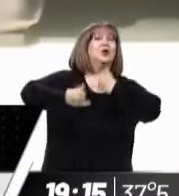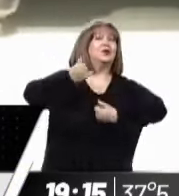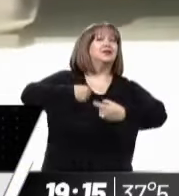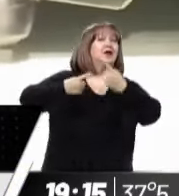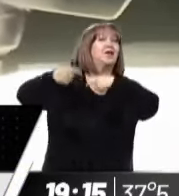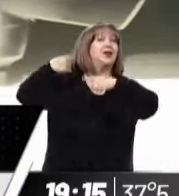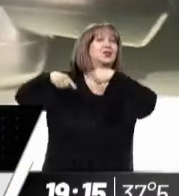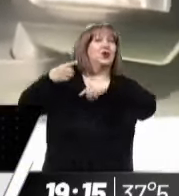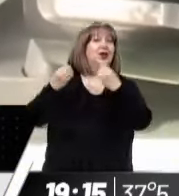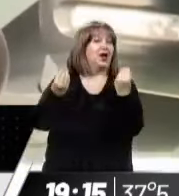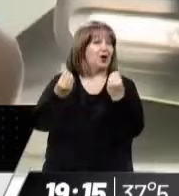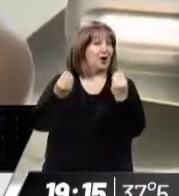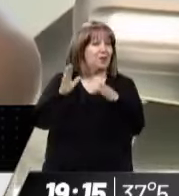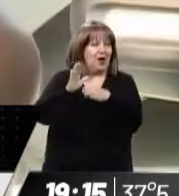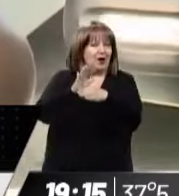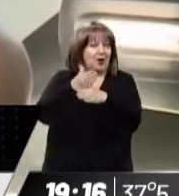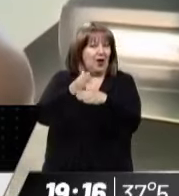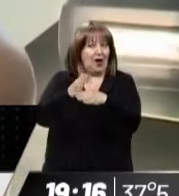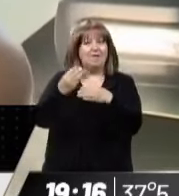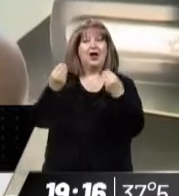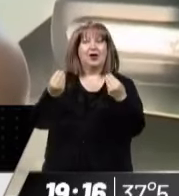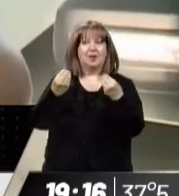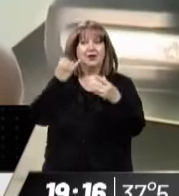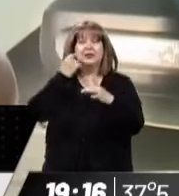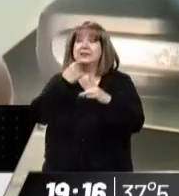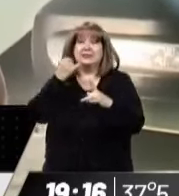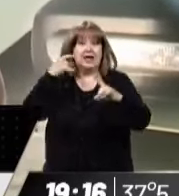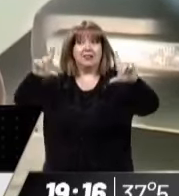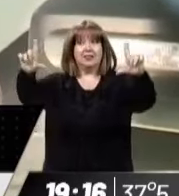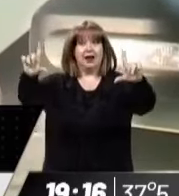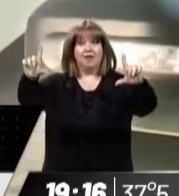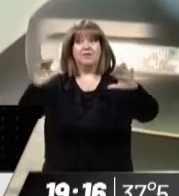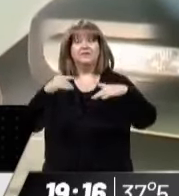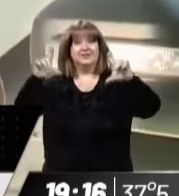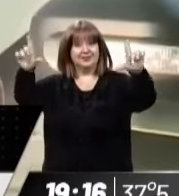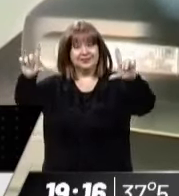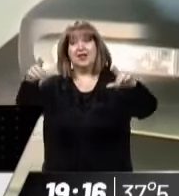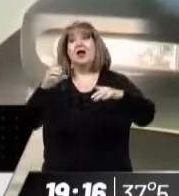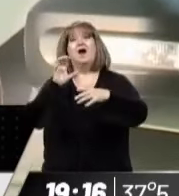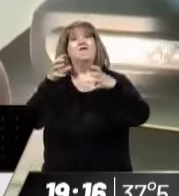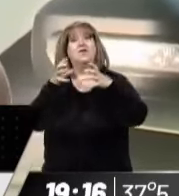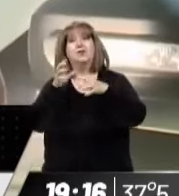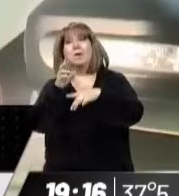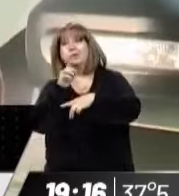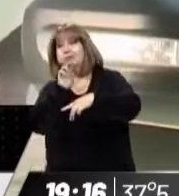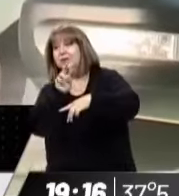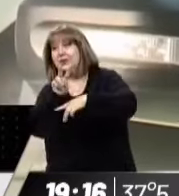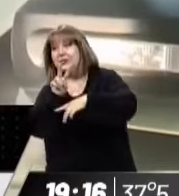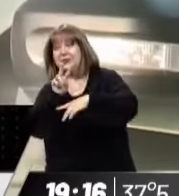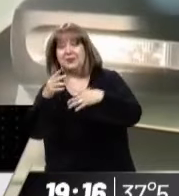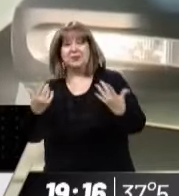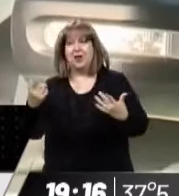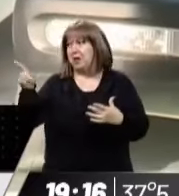a hablar de fútbol. Ya vieron los partidos juntos y me decía, Tomás es más tranquilo, el francés quizás es más tranquilo para ver fútbol.